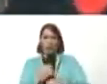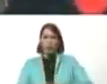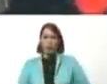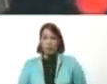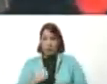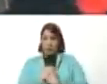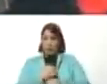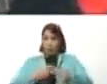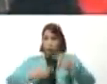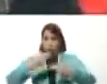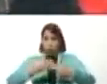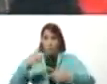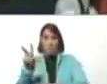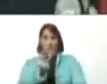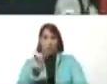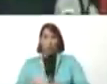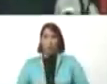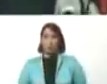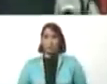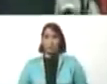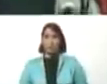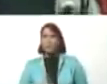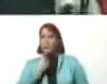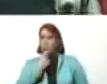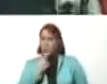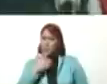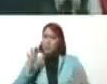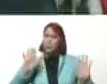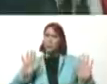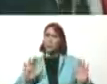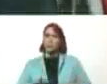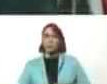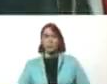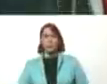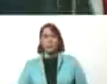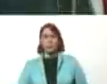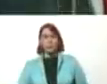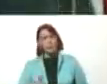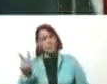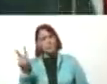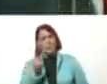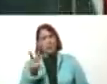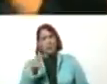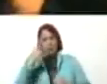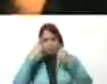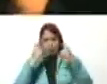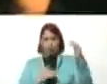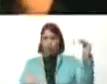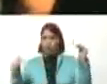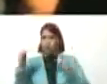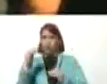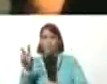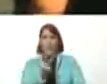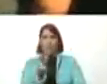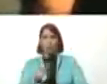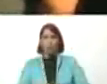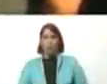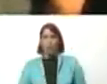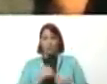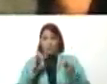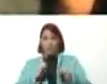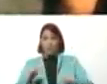de la construcción de la Venezuela bonita, de la Venezuela potencia, de la Venezuela